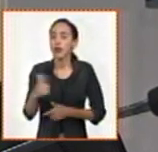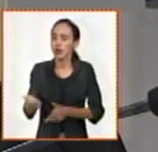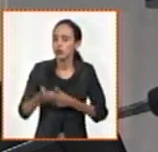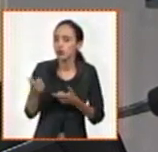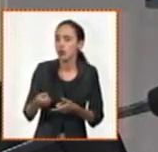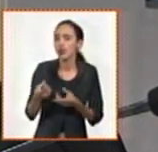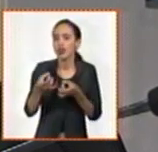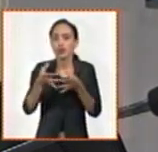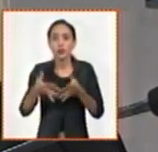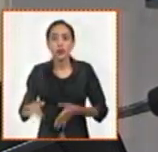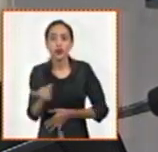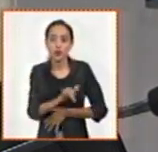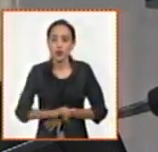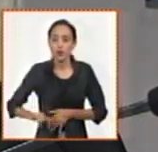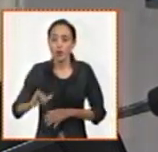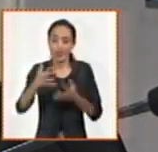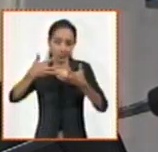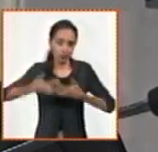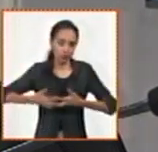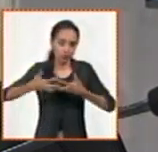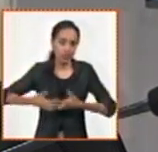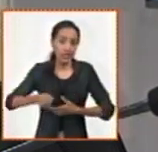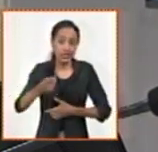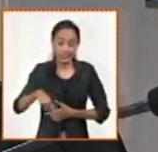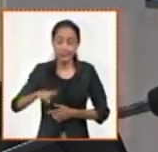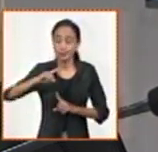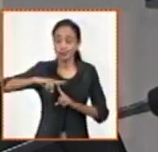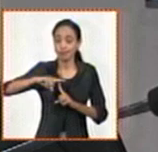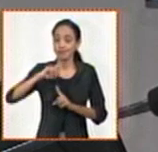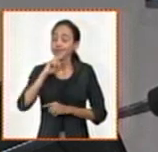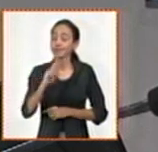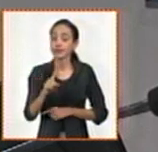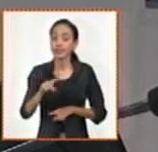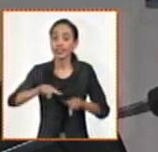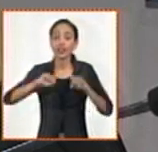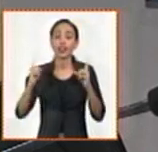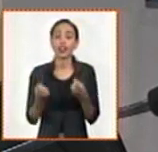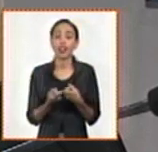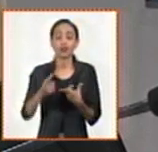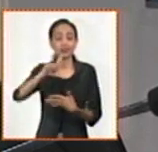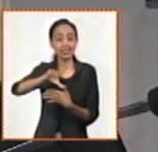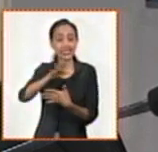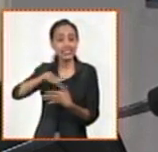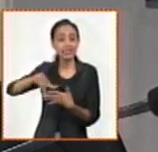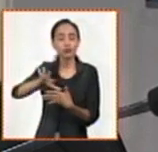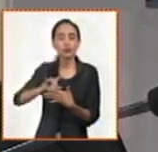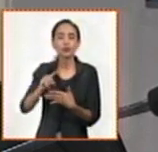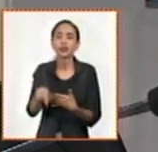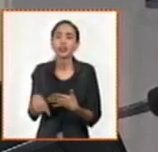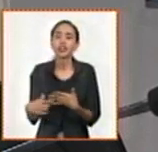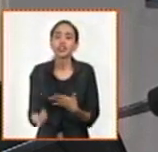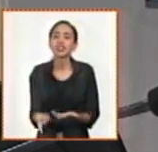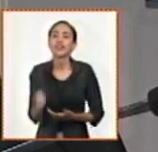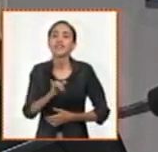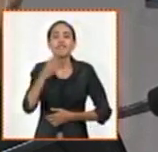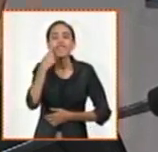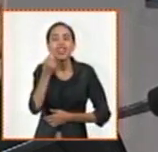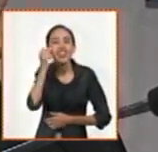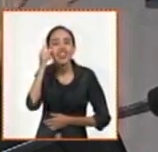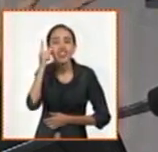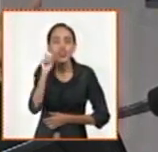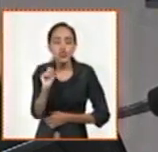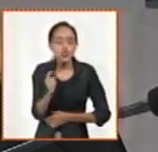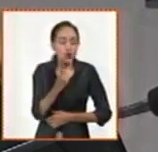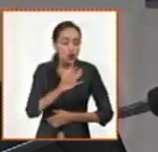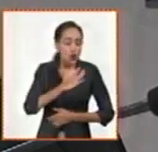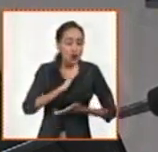la agricultura industrial. Ese es un desafío generalizado en toda la región, que parte desde una idea de que